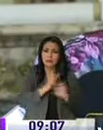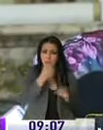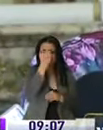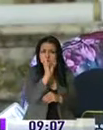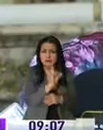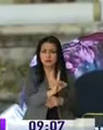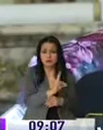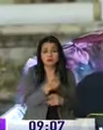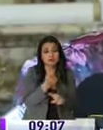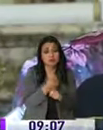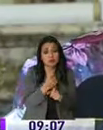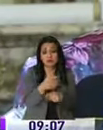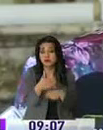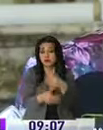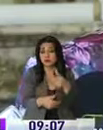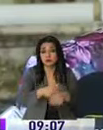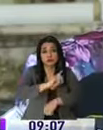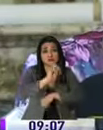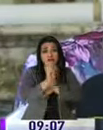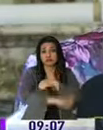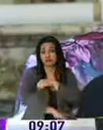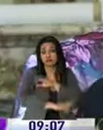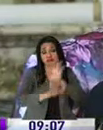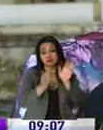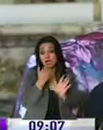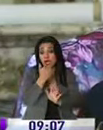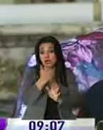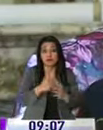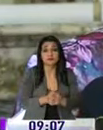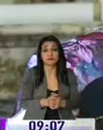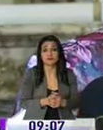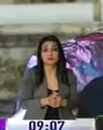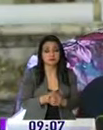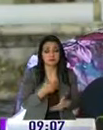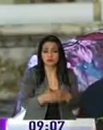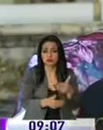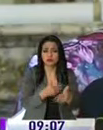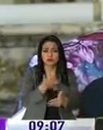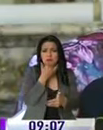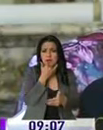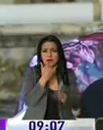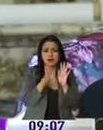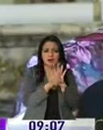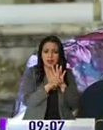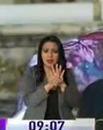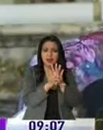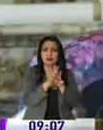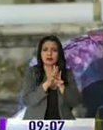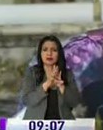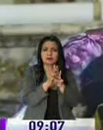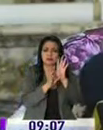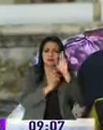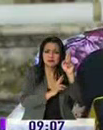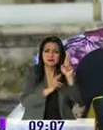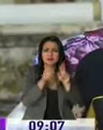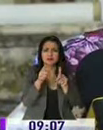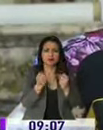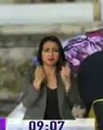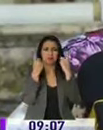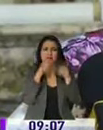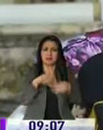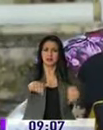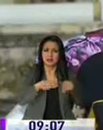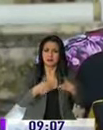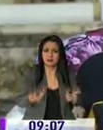Evidentemente esto pues tendrá consecuencias de orden legal, porque es improcedente, ilegal y espurio, y que no